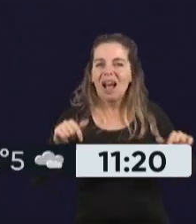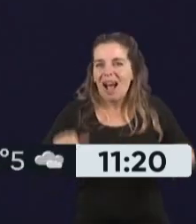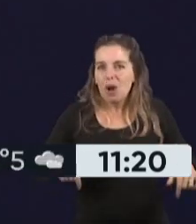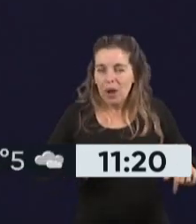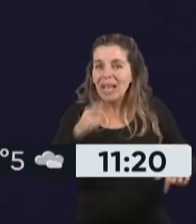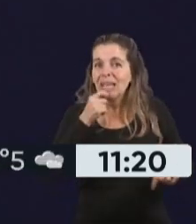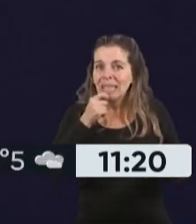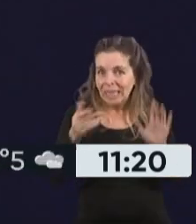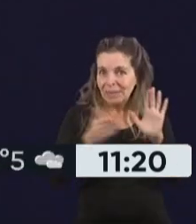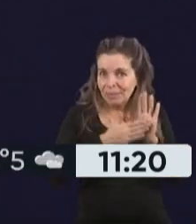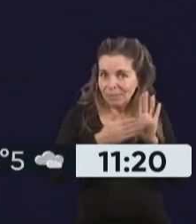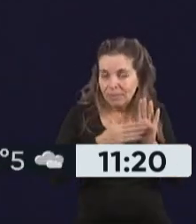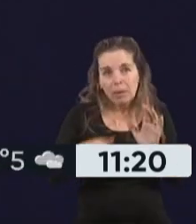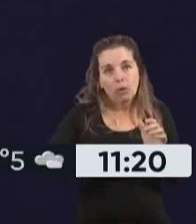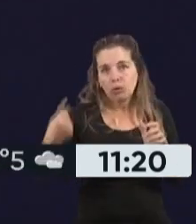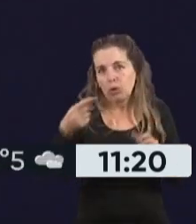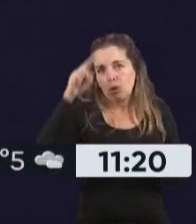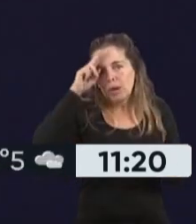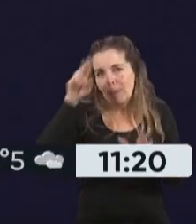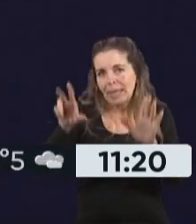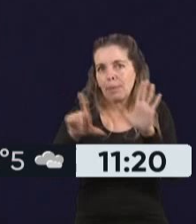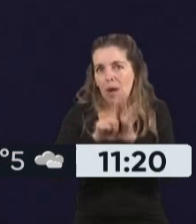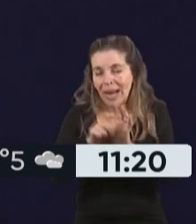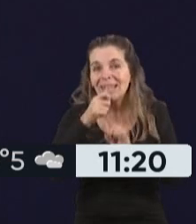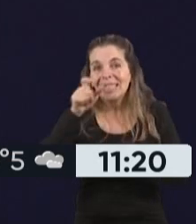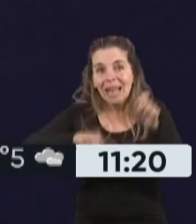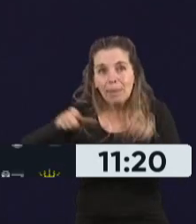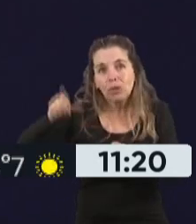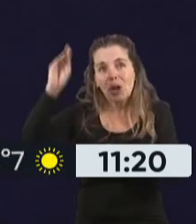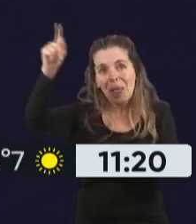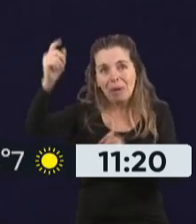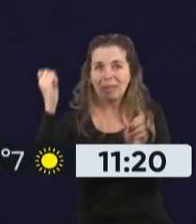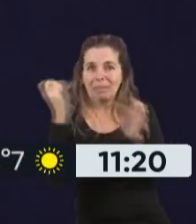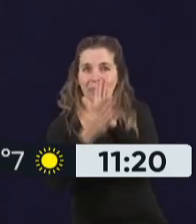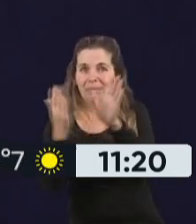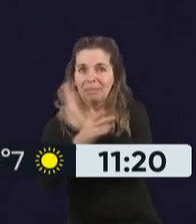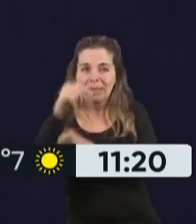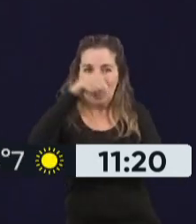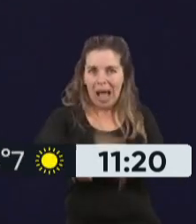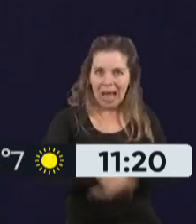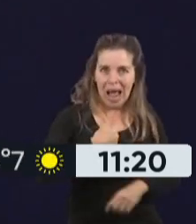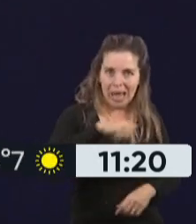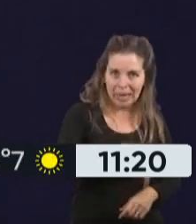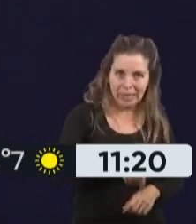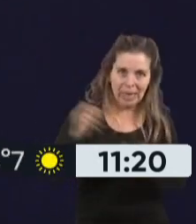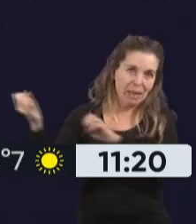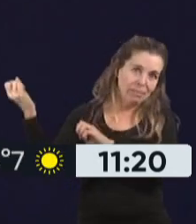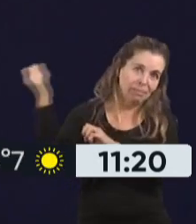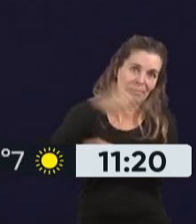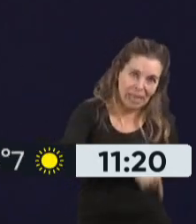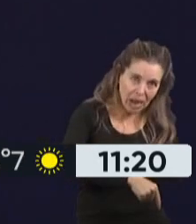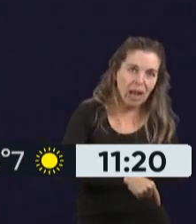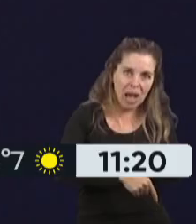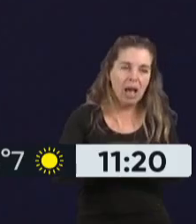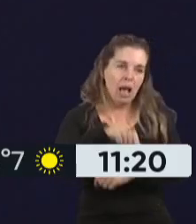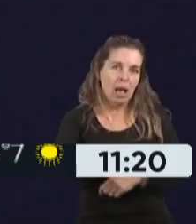se va a cumplir con lo que indique la ley. Y si son prófugos, en tal caso, tomará intervención Interpol o quien tenga